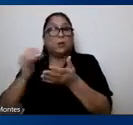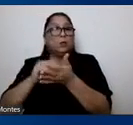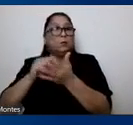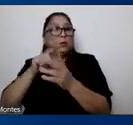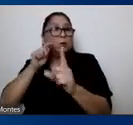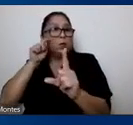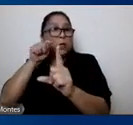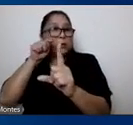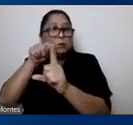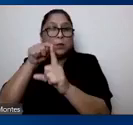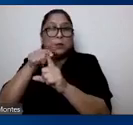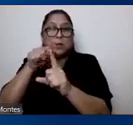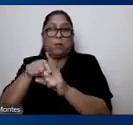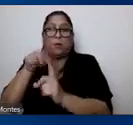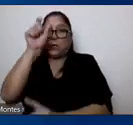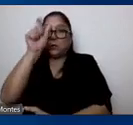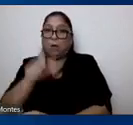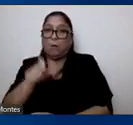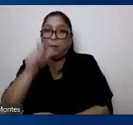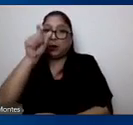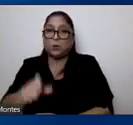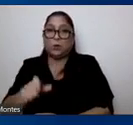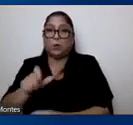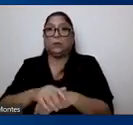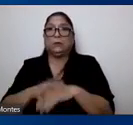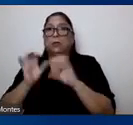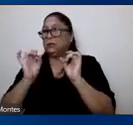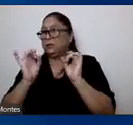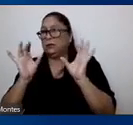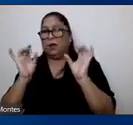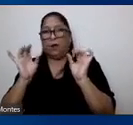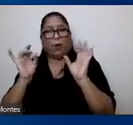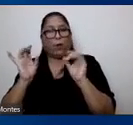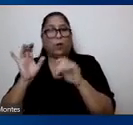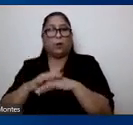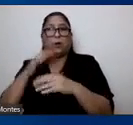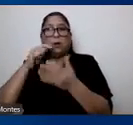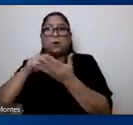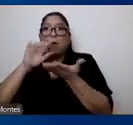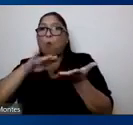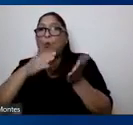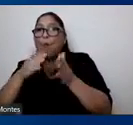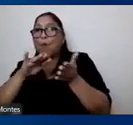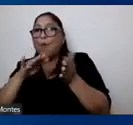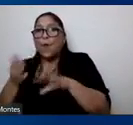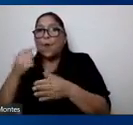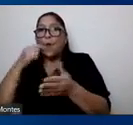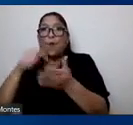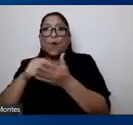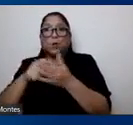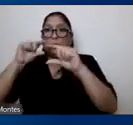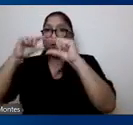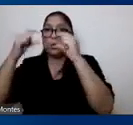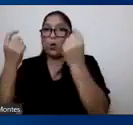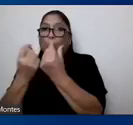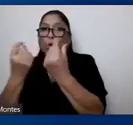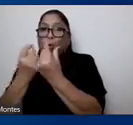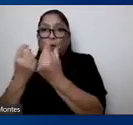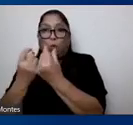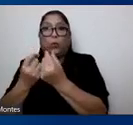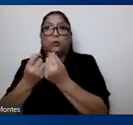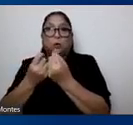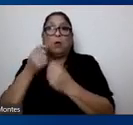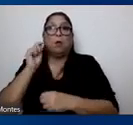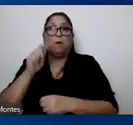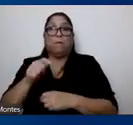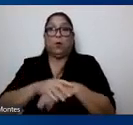puntuales, más individualizado el terror, no es tanto las muertes en masas, pero hay